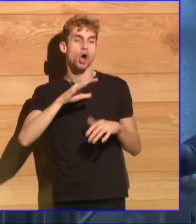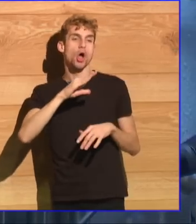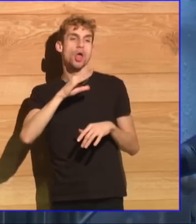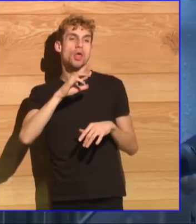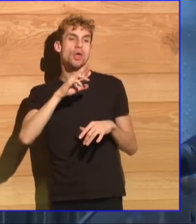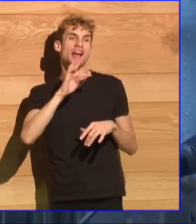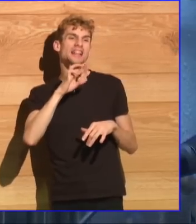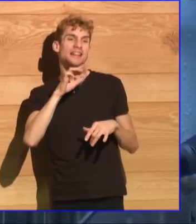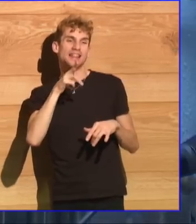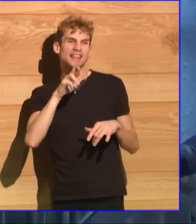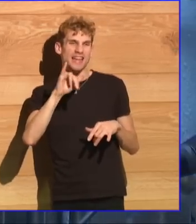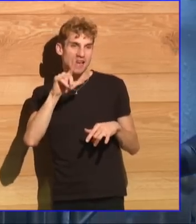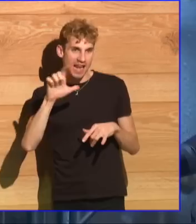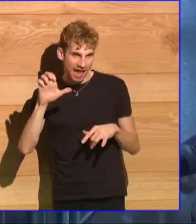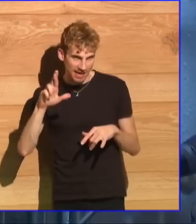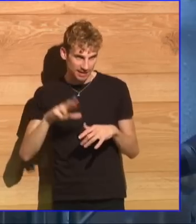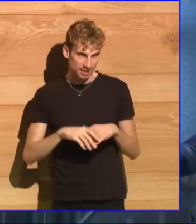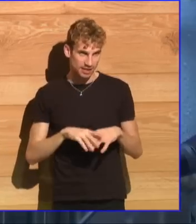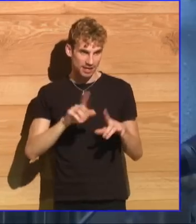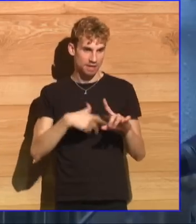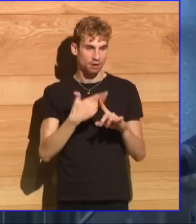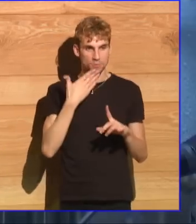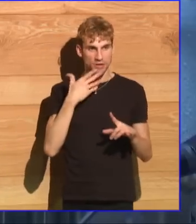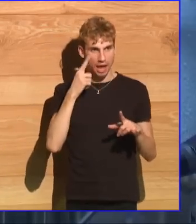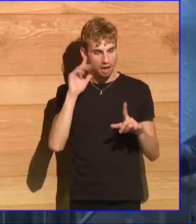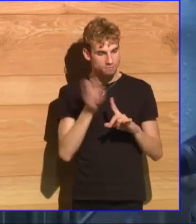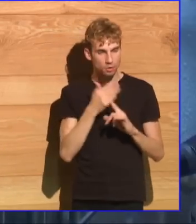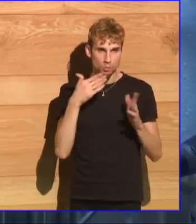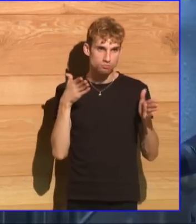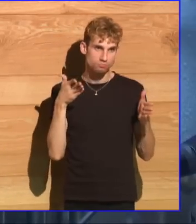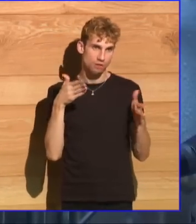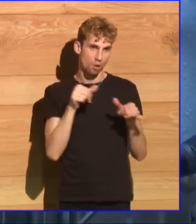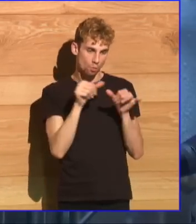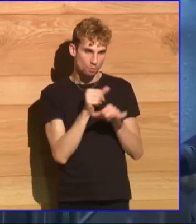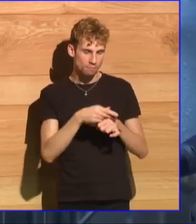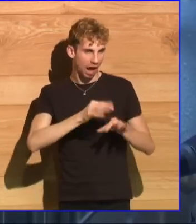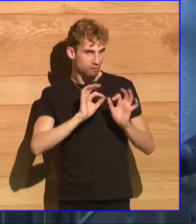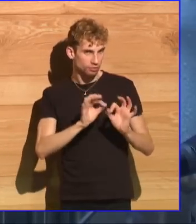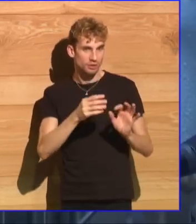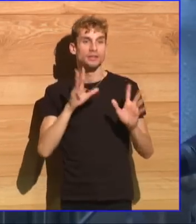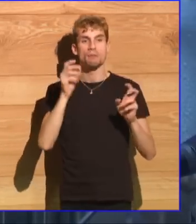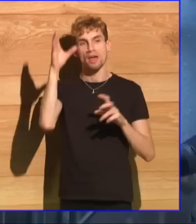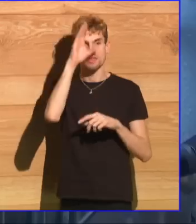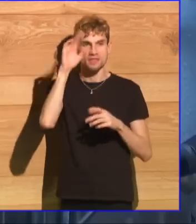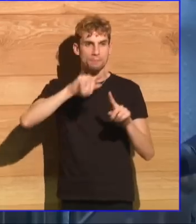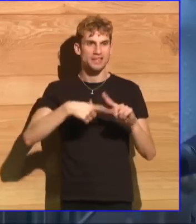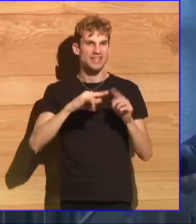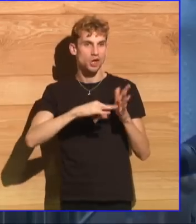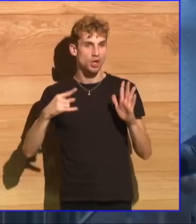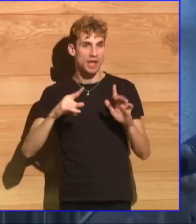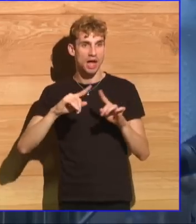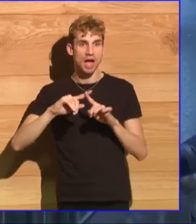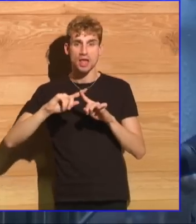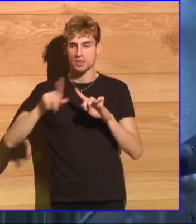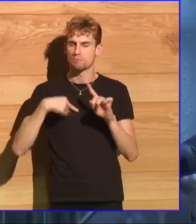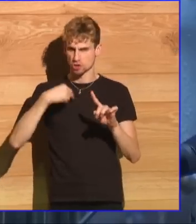repente encuentra que a través, por un camino muy concreto, que es el de la ciencia y el de la tecnología, luego descubriría yo